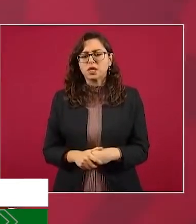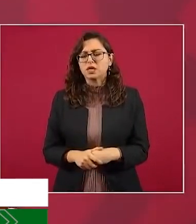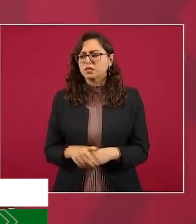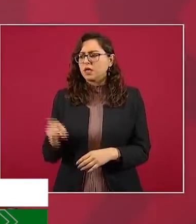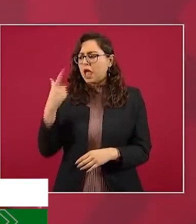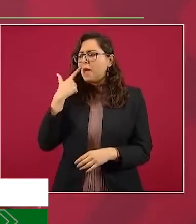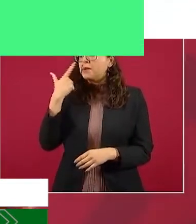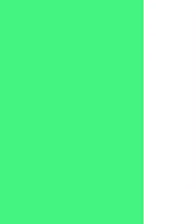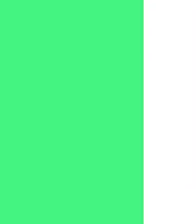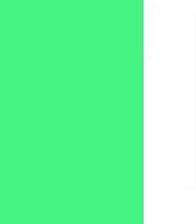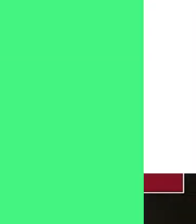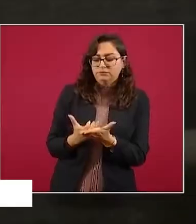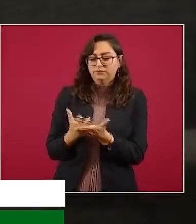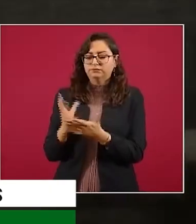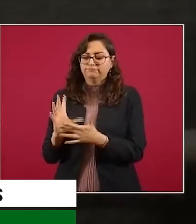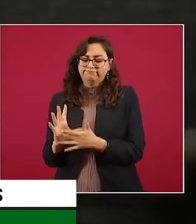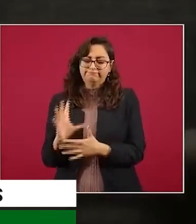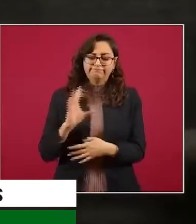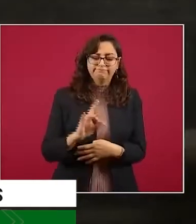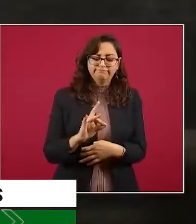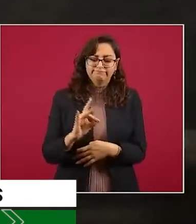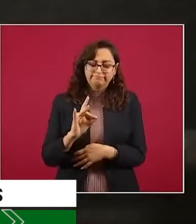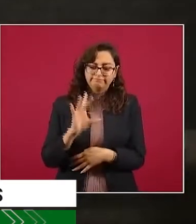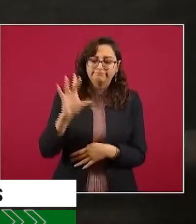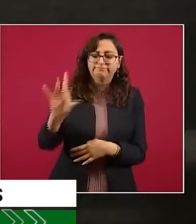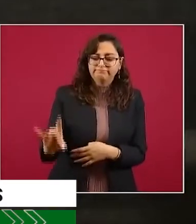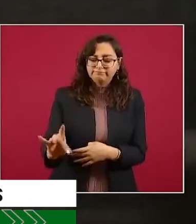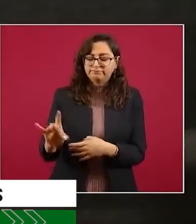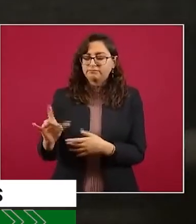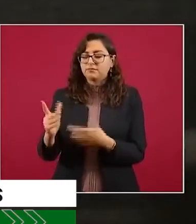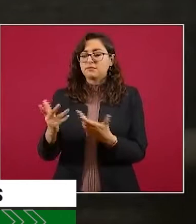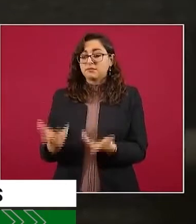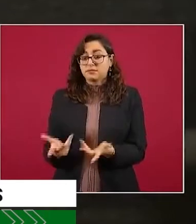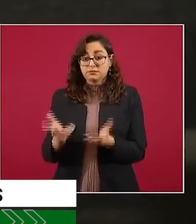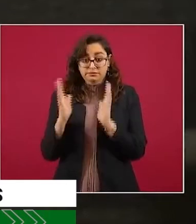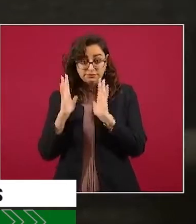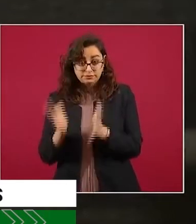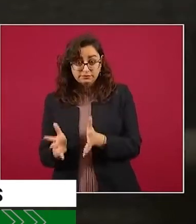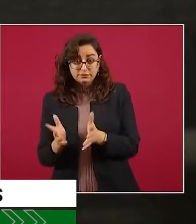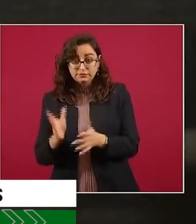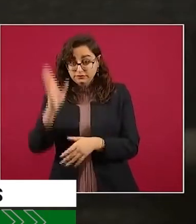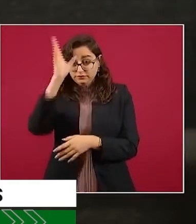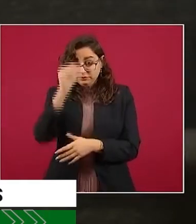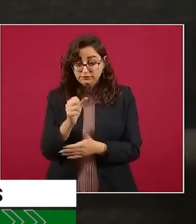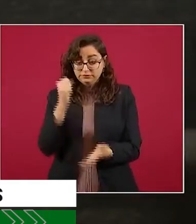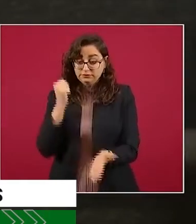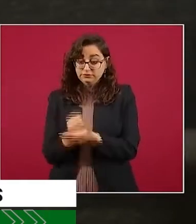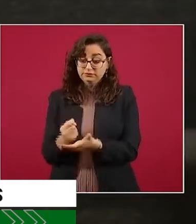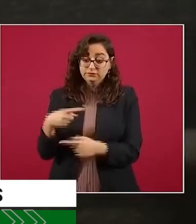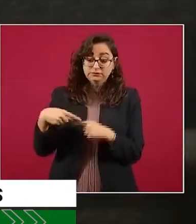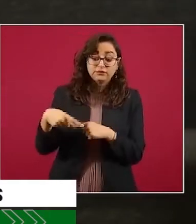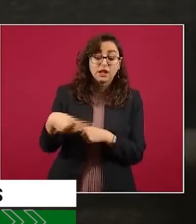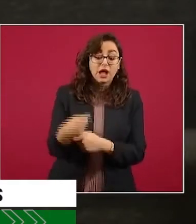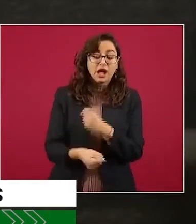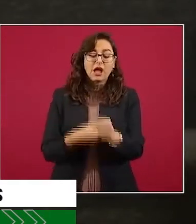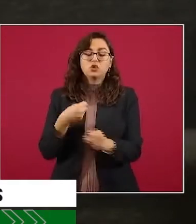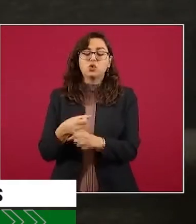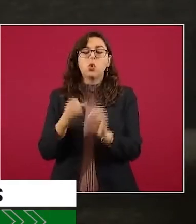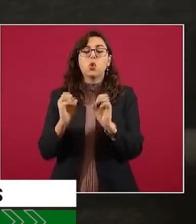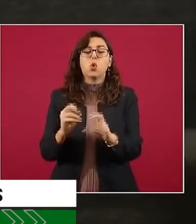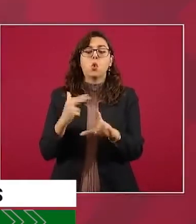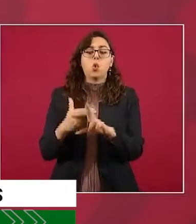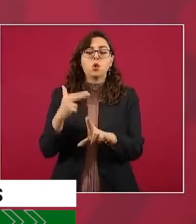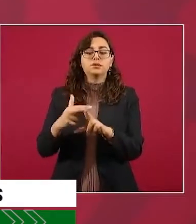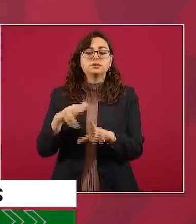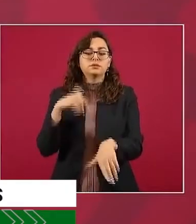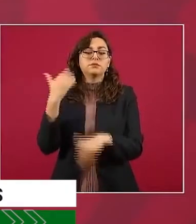quedaría callado. Y en el tema del outsourcing, López Obrador dio a conocer que este lunes se reunirá nuevamente con empresarios.